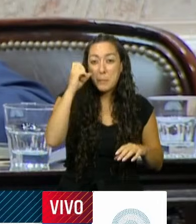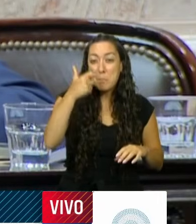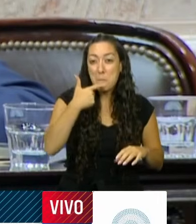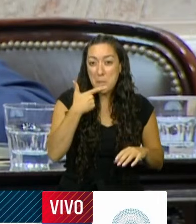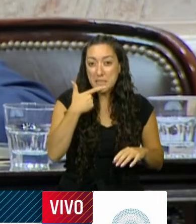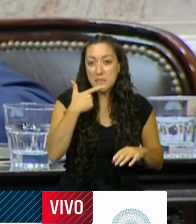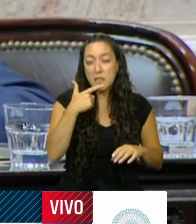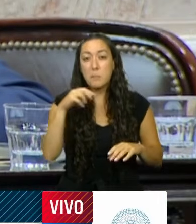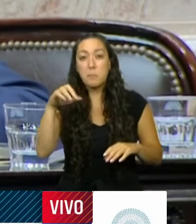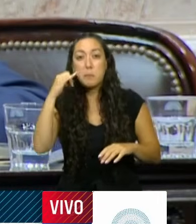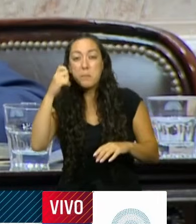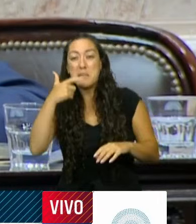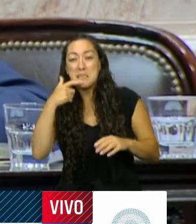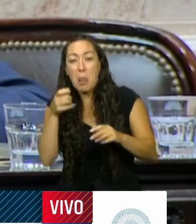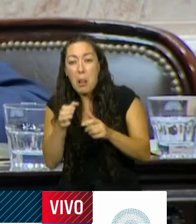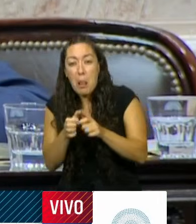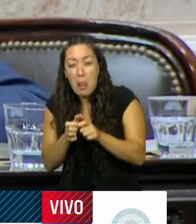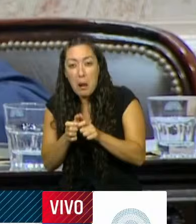pymes.